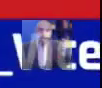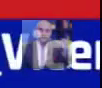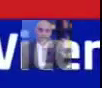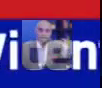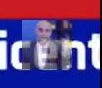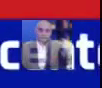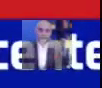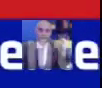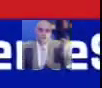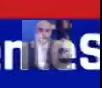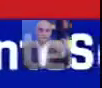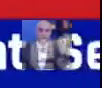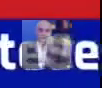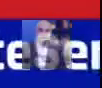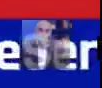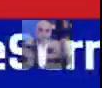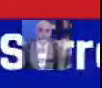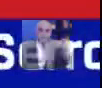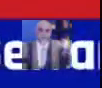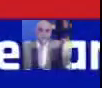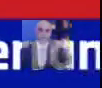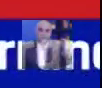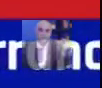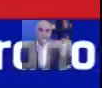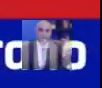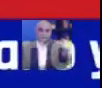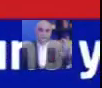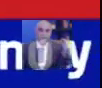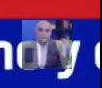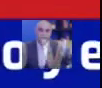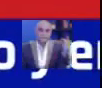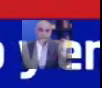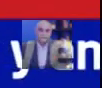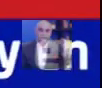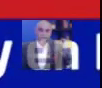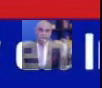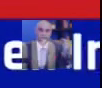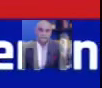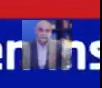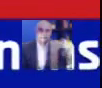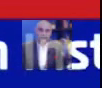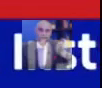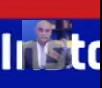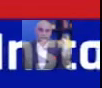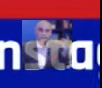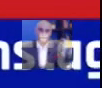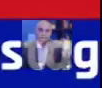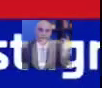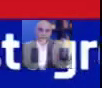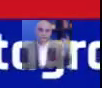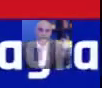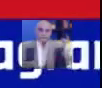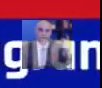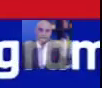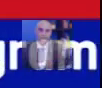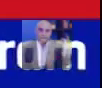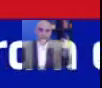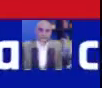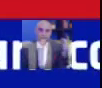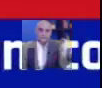por el presidente Andrés Manuel López Obrador a la ley minera para proteger al litio. Y desde la oposición,